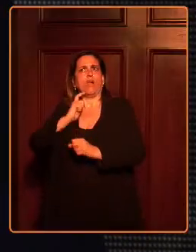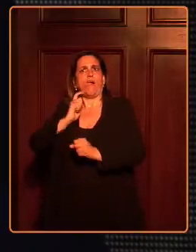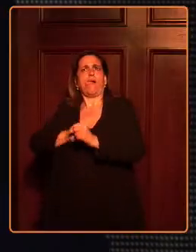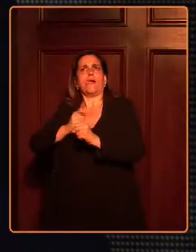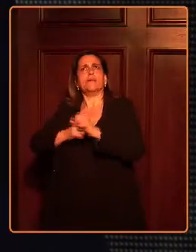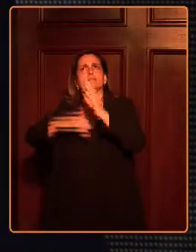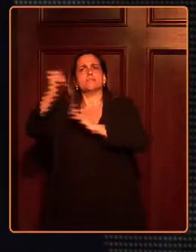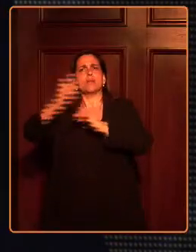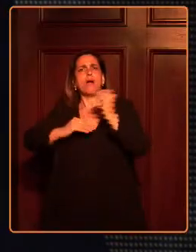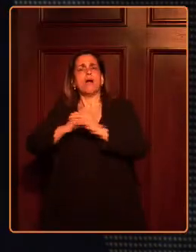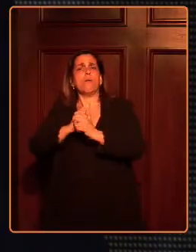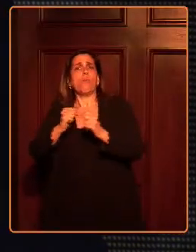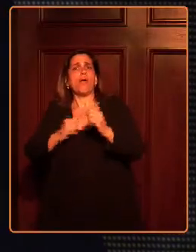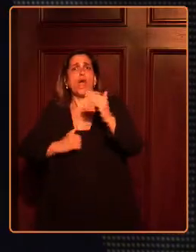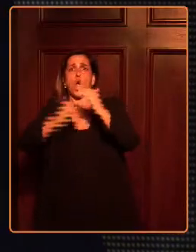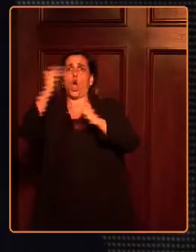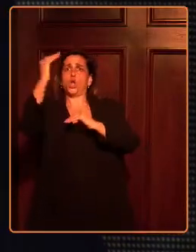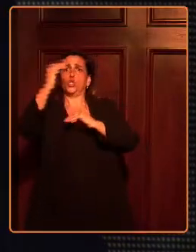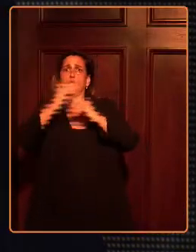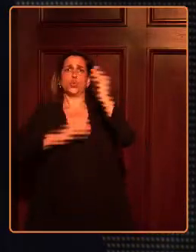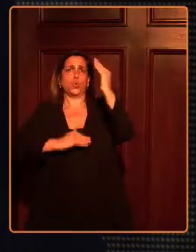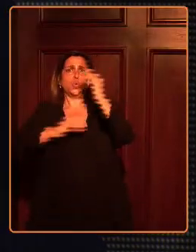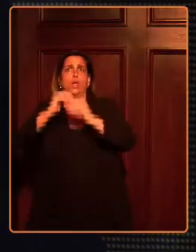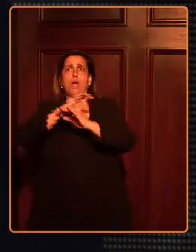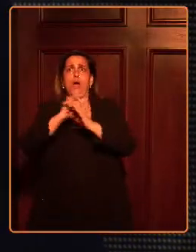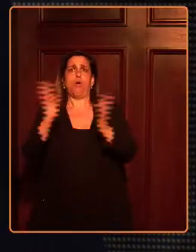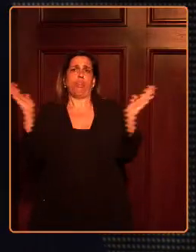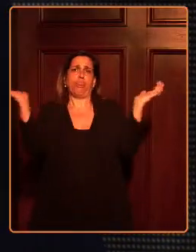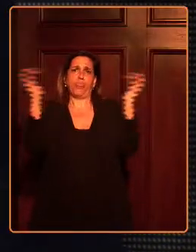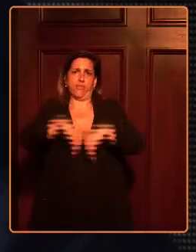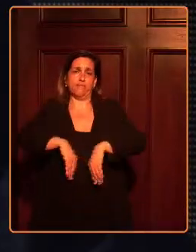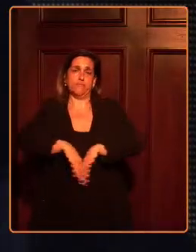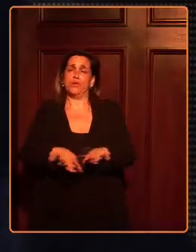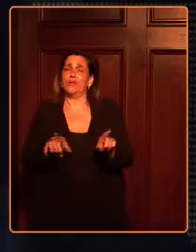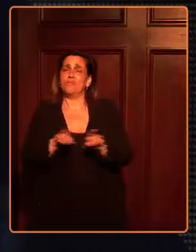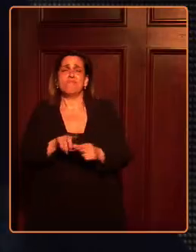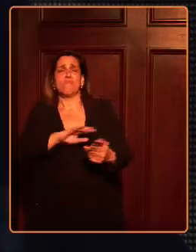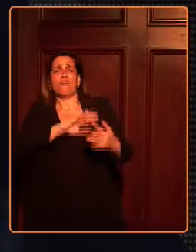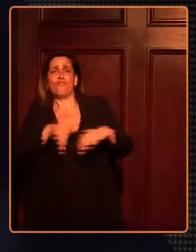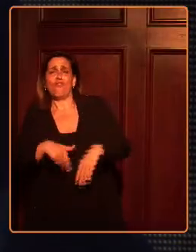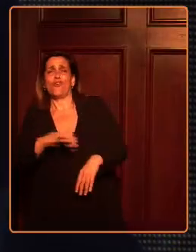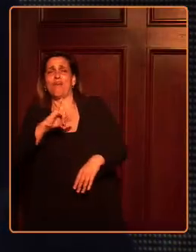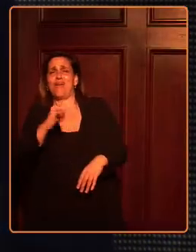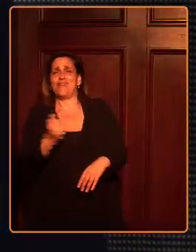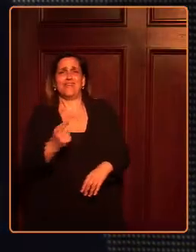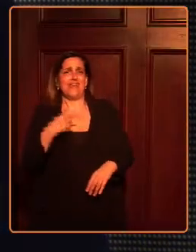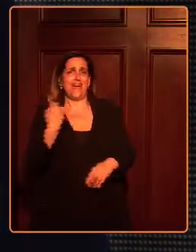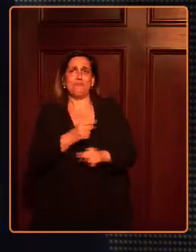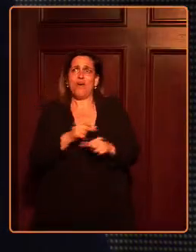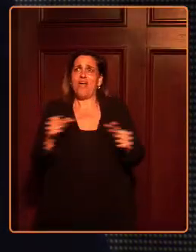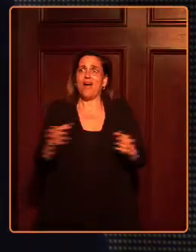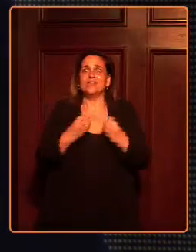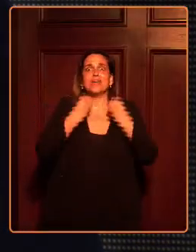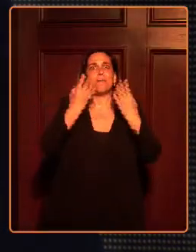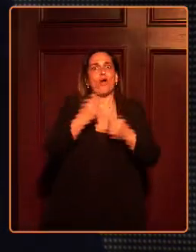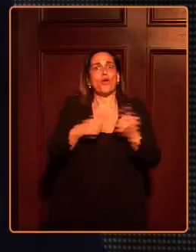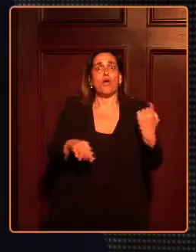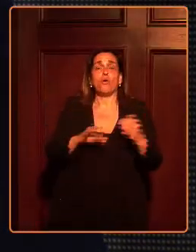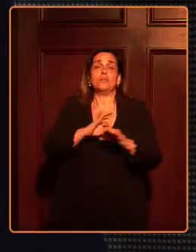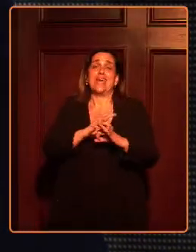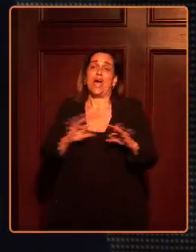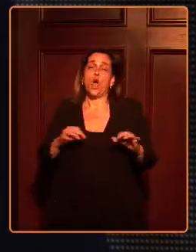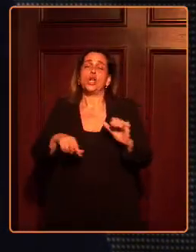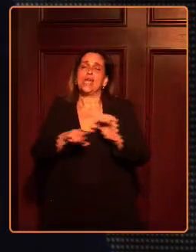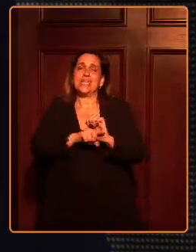o destruyo una casa. La inteligencia artificial hace exactamente lo mismo. En ese sentido, tenemos la UNESCO en el ámbito de